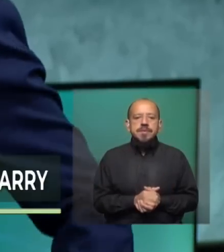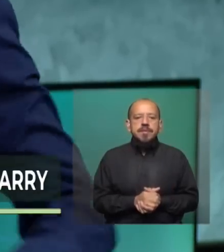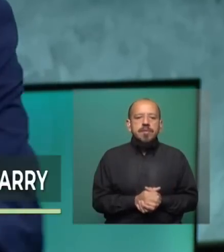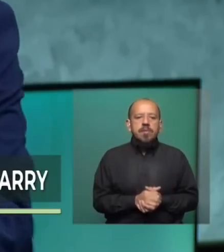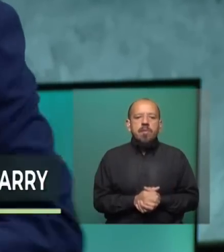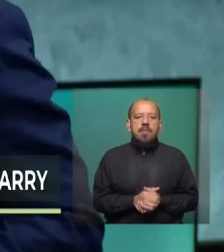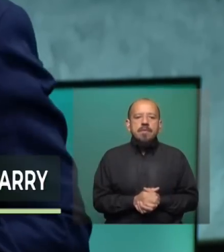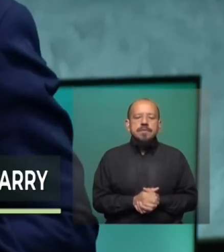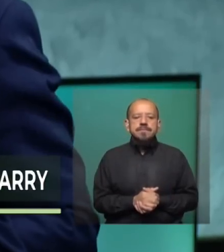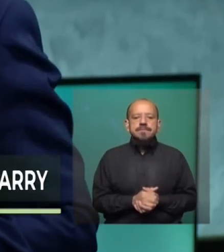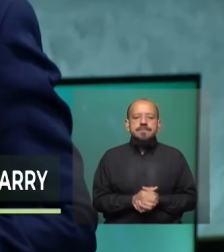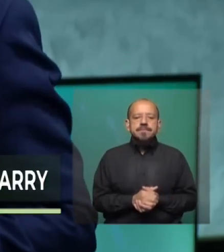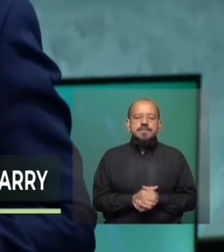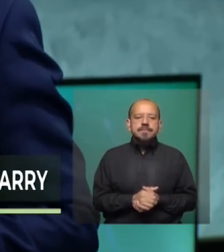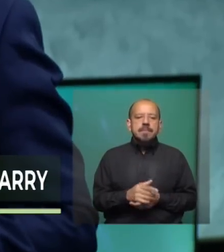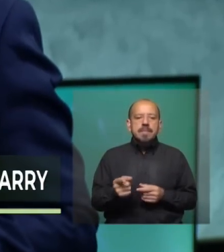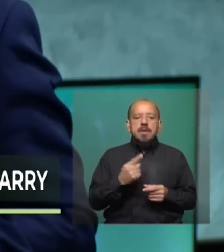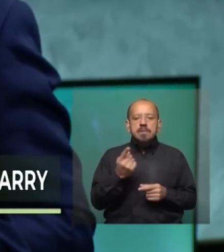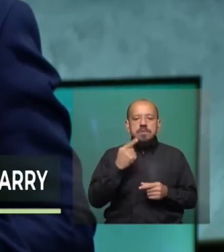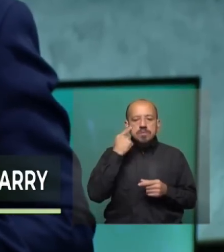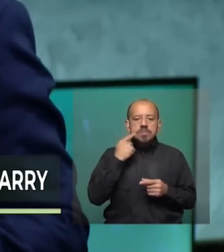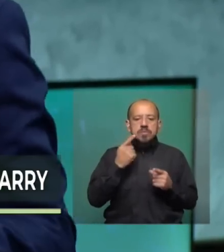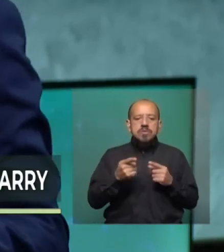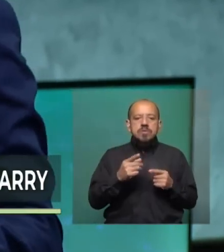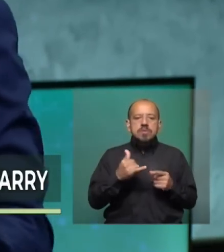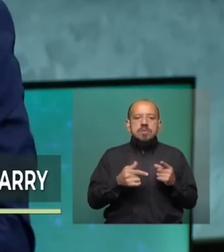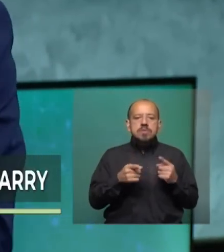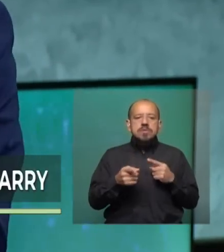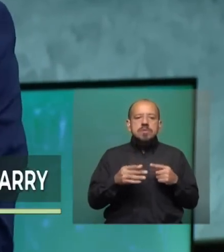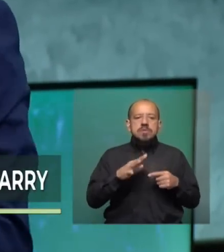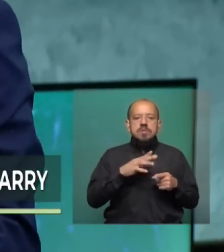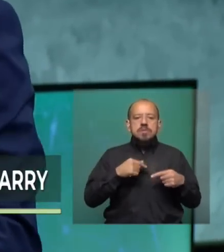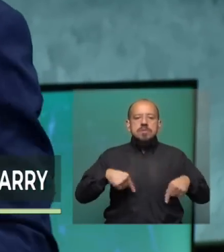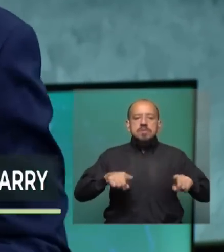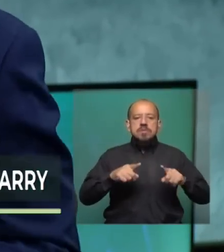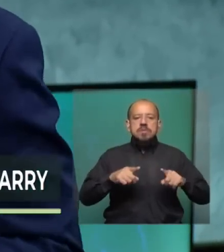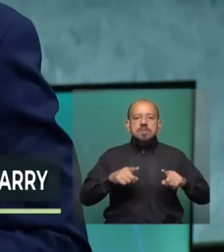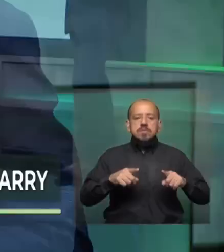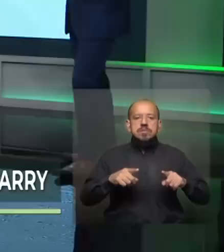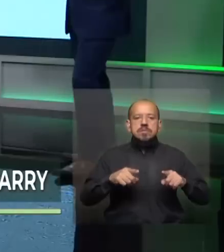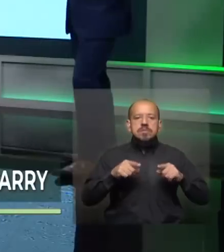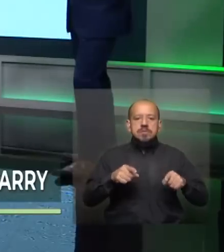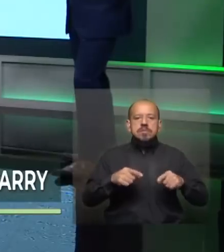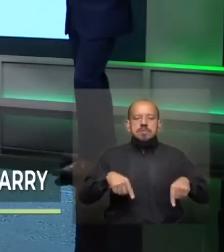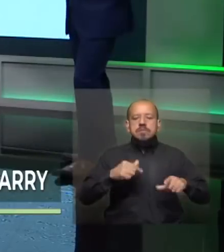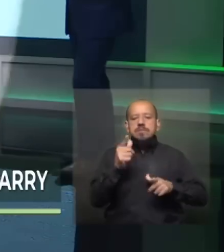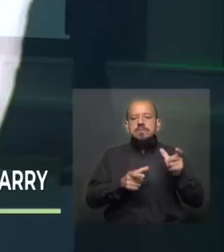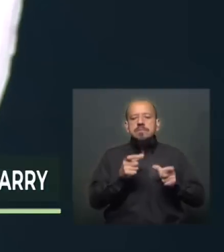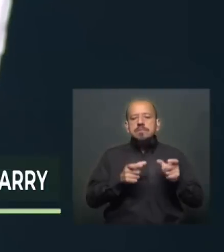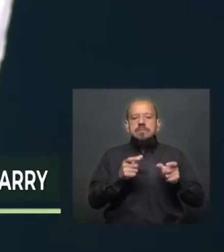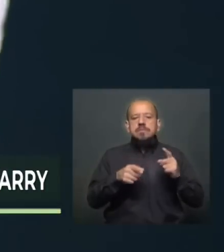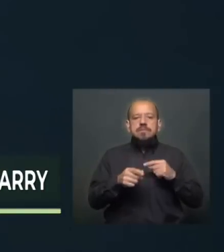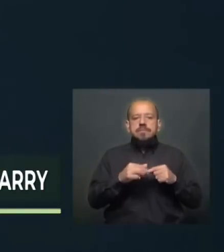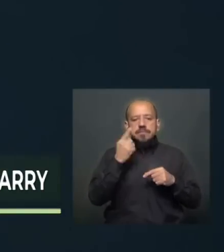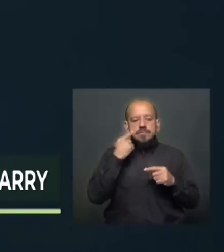tapa del número justamente el primer número que tiene que tiene vale aparecen mencionados y mencionadas las personas que escriben en